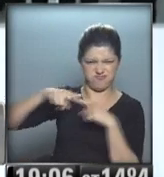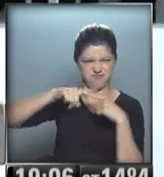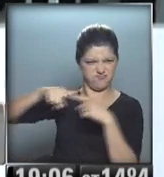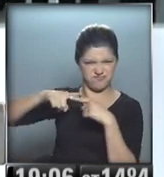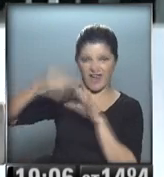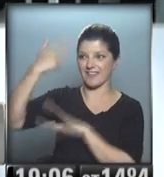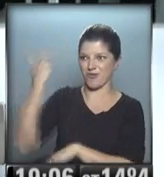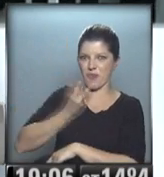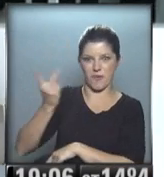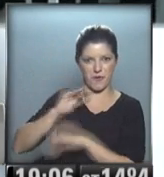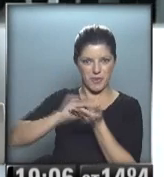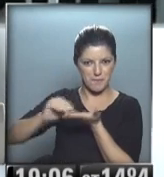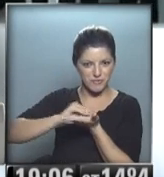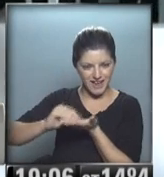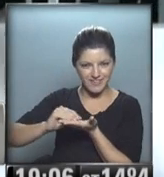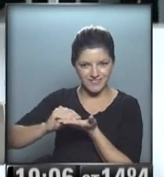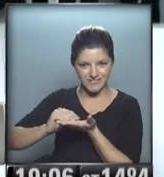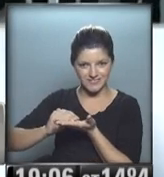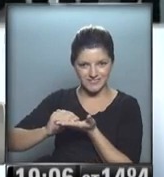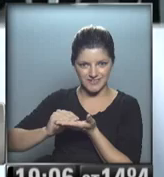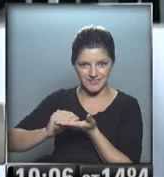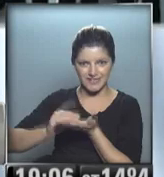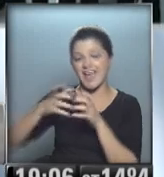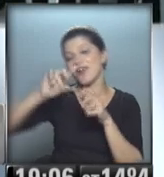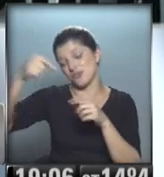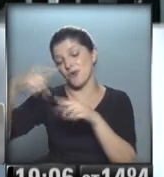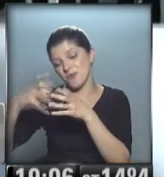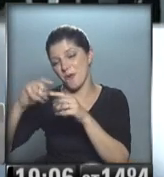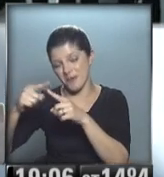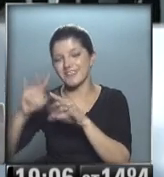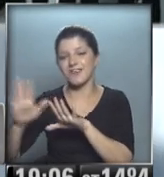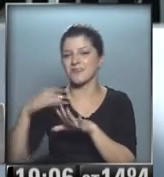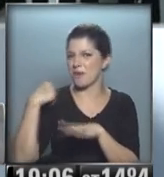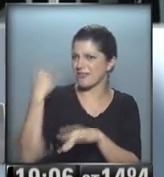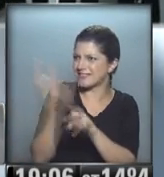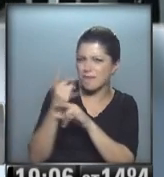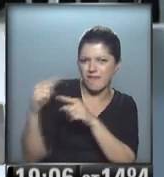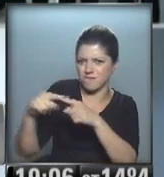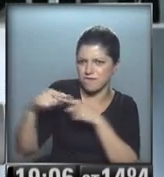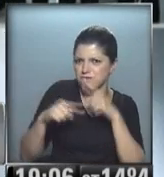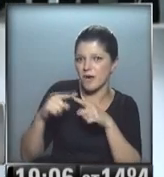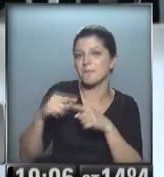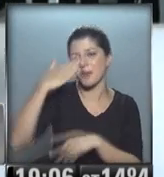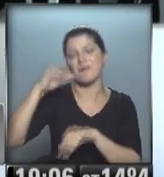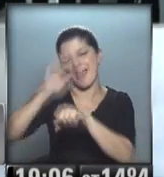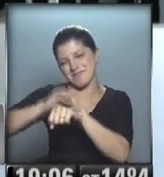éramos diputados de un partido, que bueno, sigue siendo otro partido, pero peleábamos siempre, pero luego nos